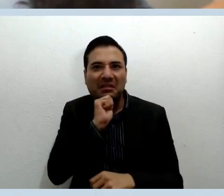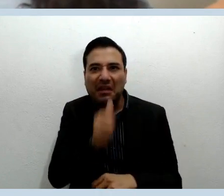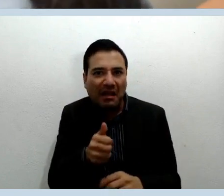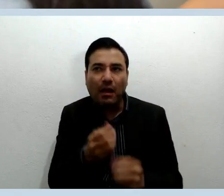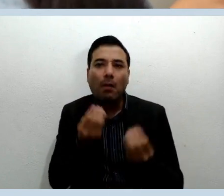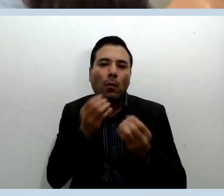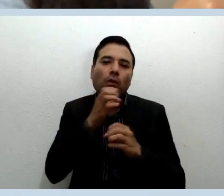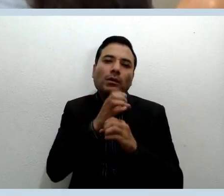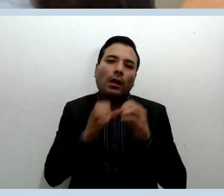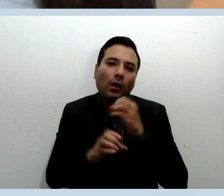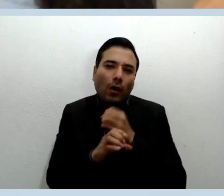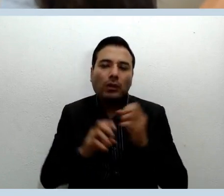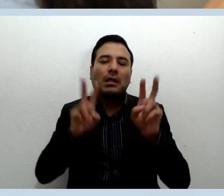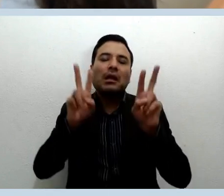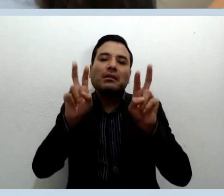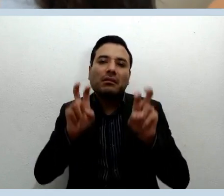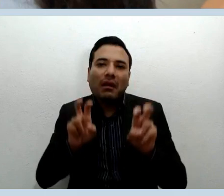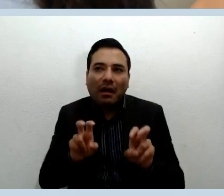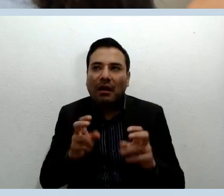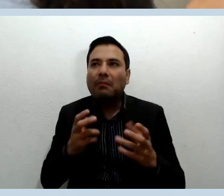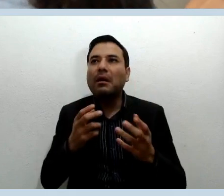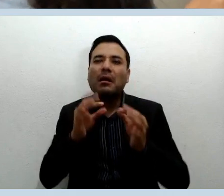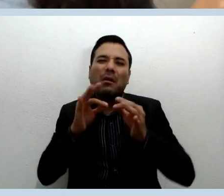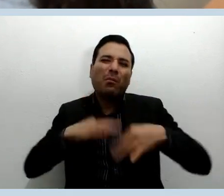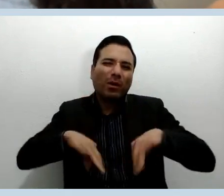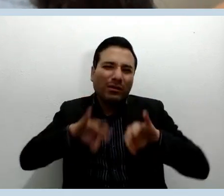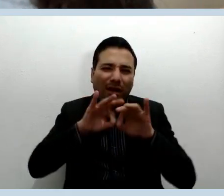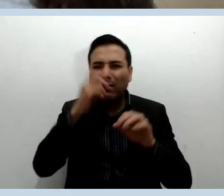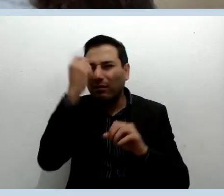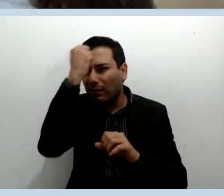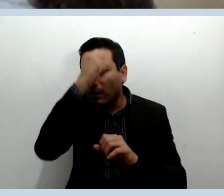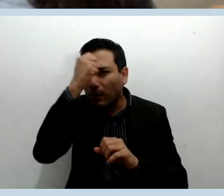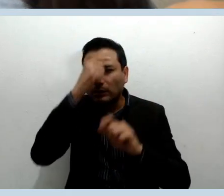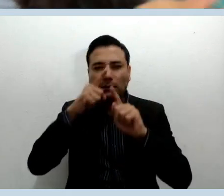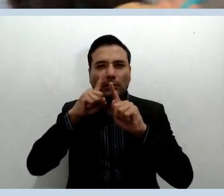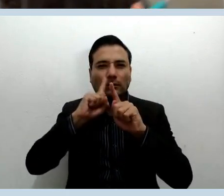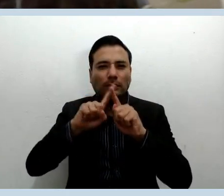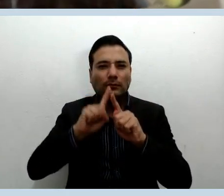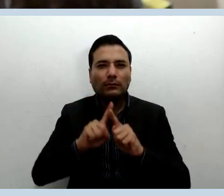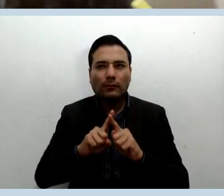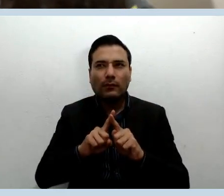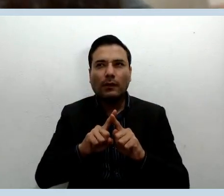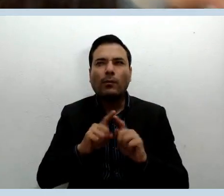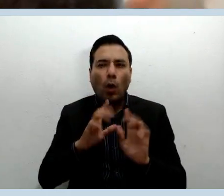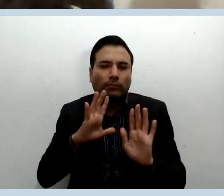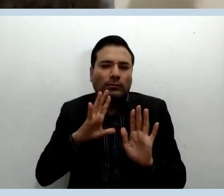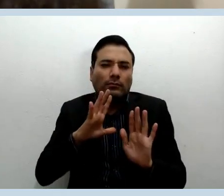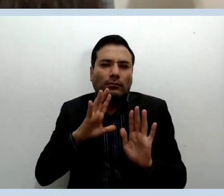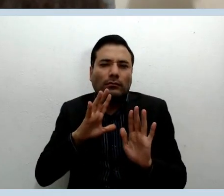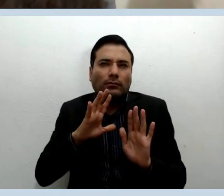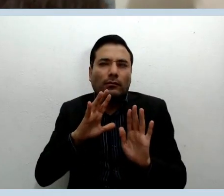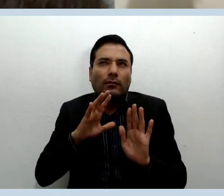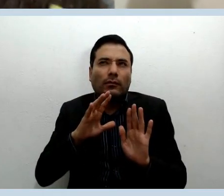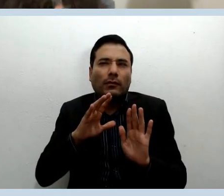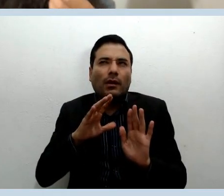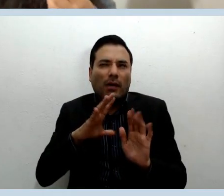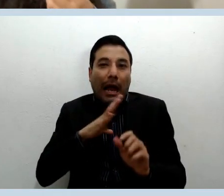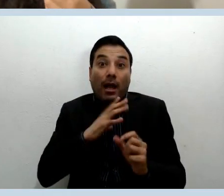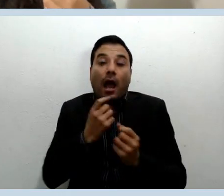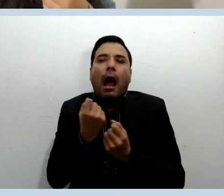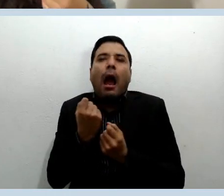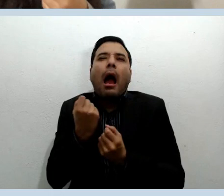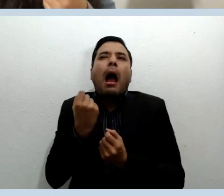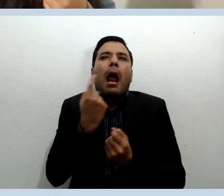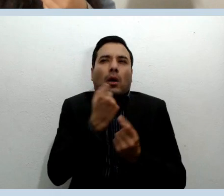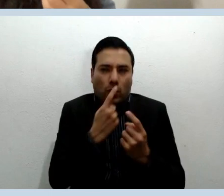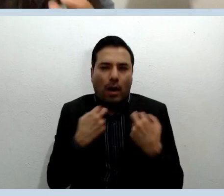cosas muchos temas muchas figuras importantes pero nadie nunca se detiene Bueno sí sí hay maestros en el colegio y maestras quiero aclararlo